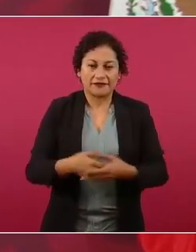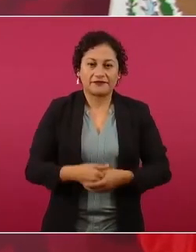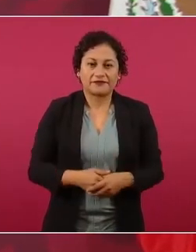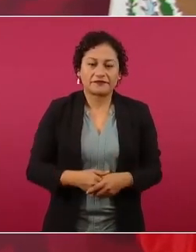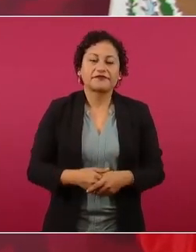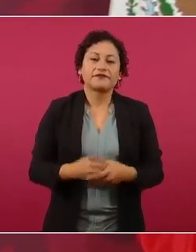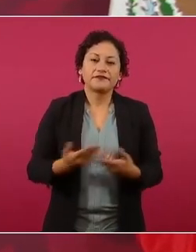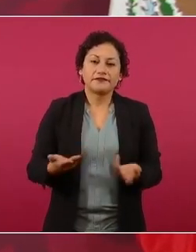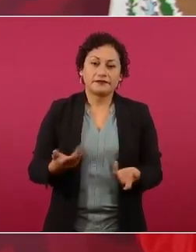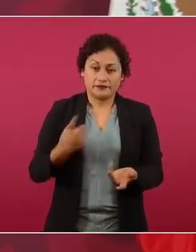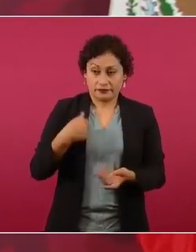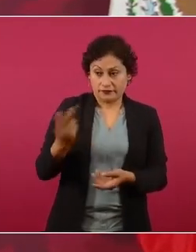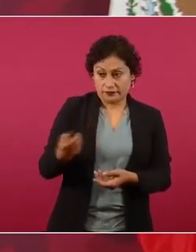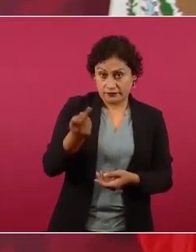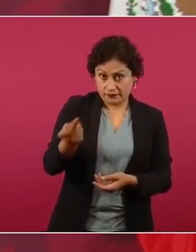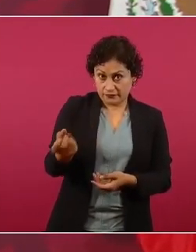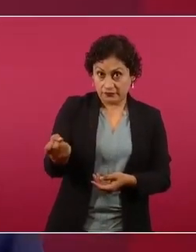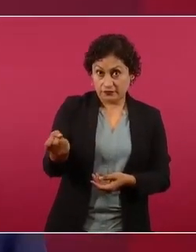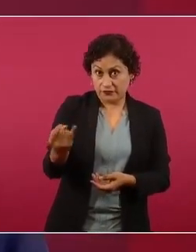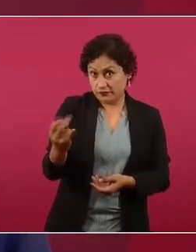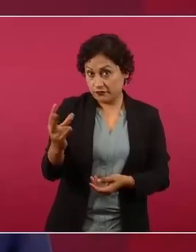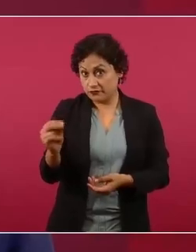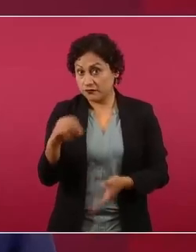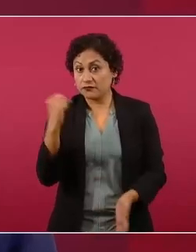¿Van a aprobar o no van a aprobar?